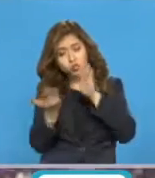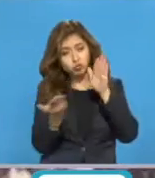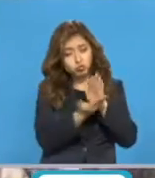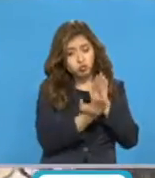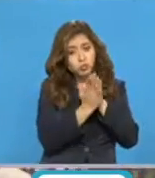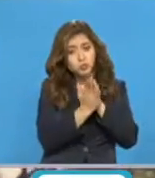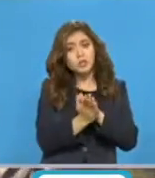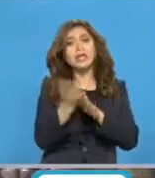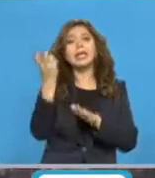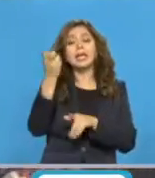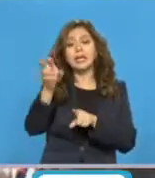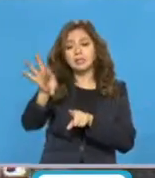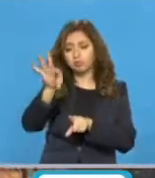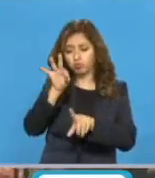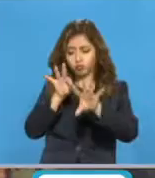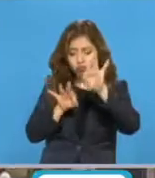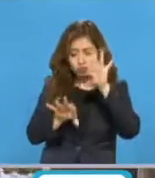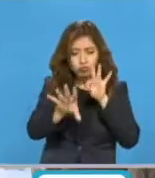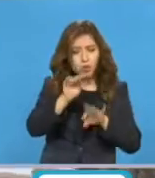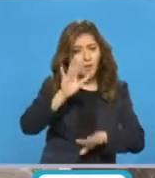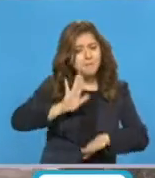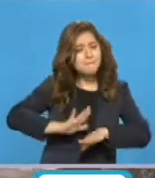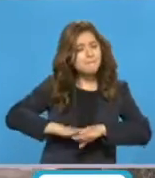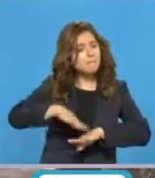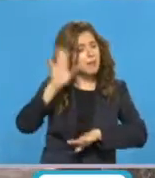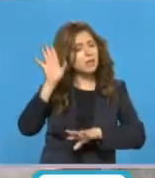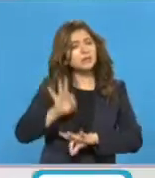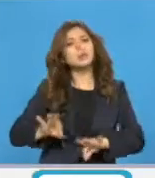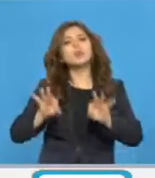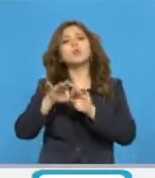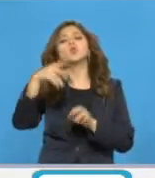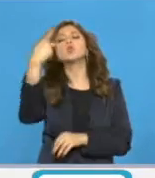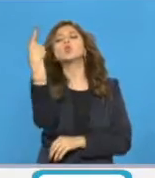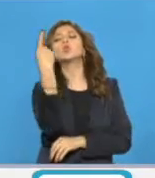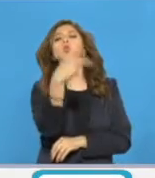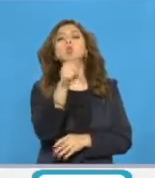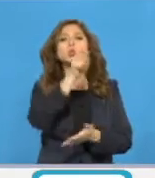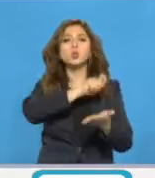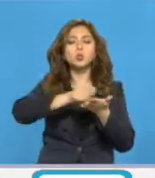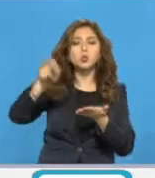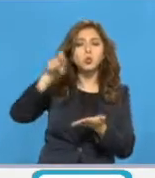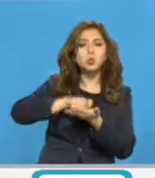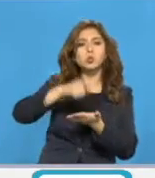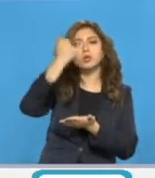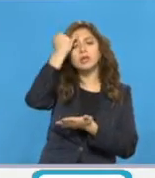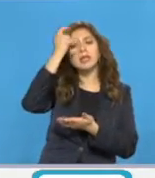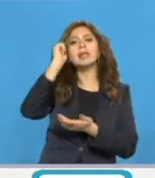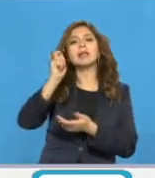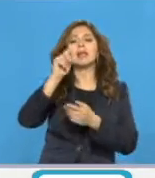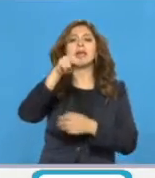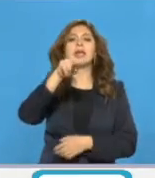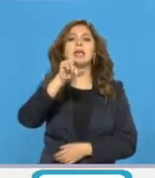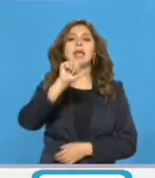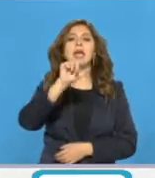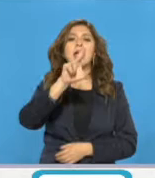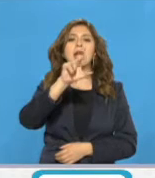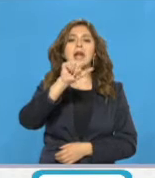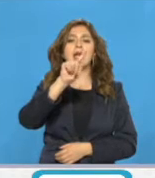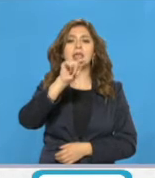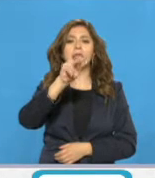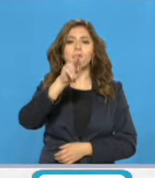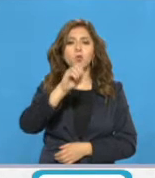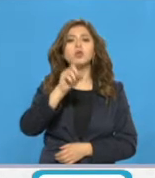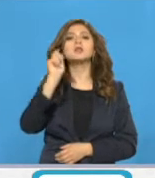la selección más completa que se ha hecho de sus textos narrativos. Ok. La publica la editorial